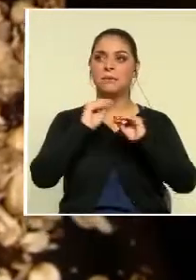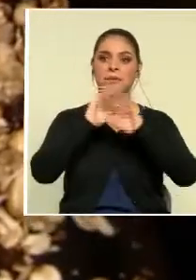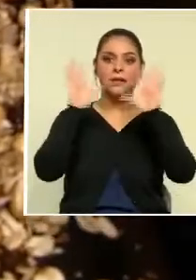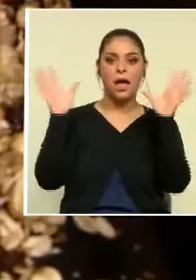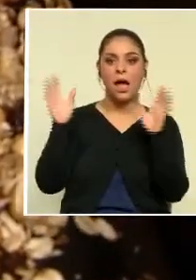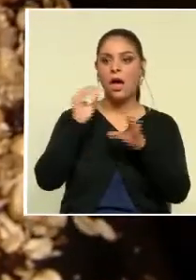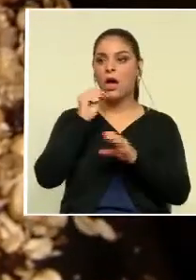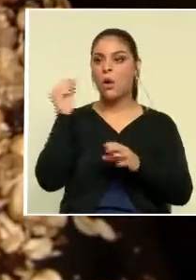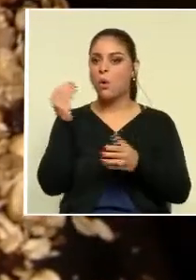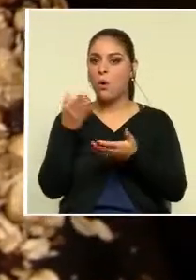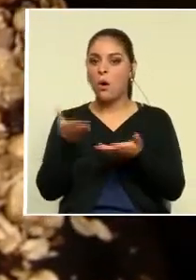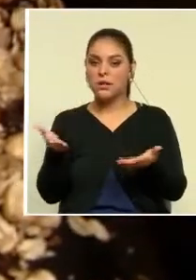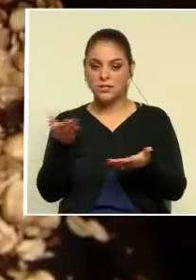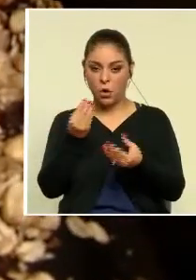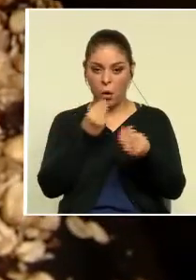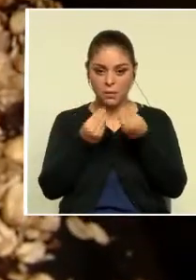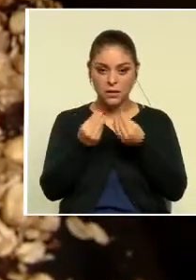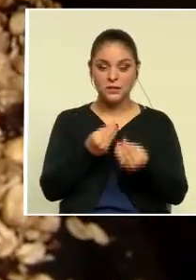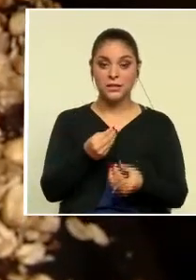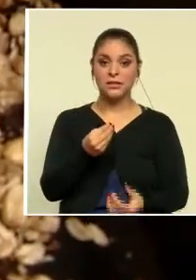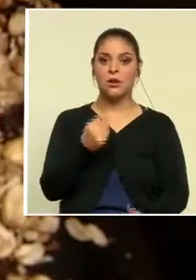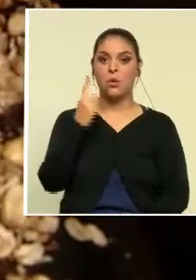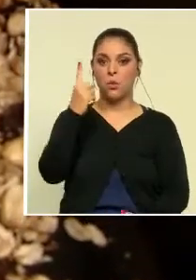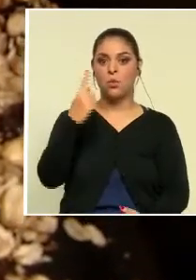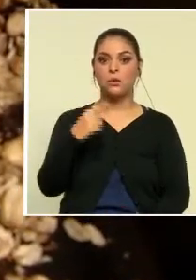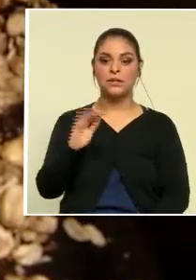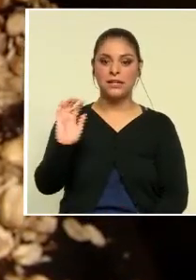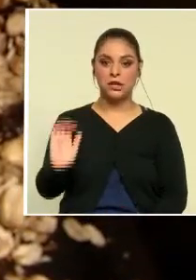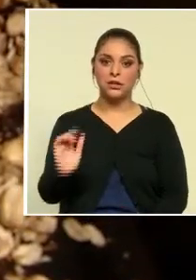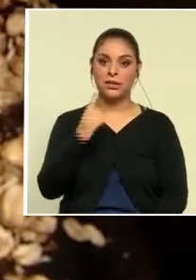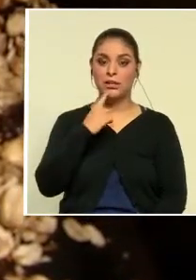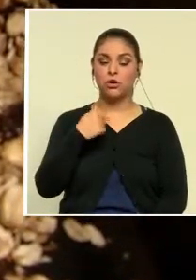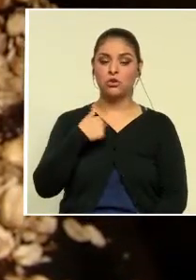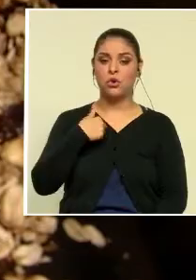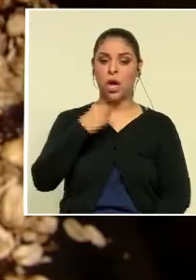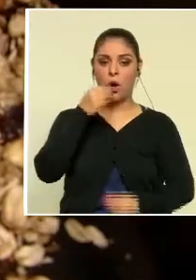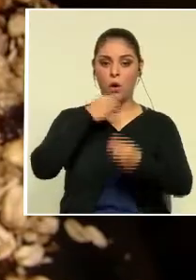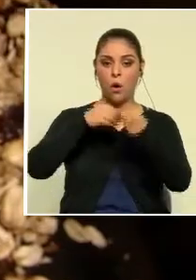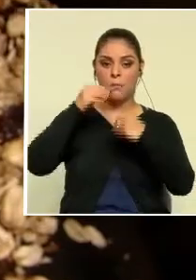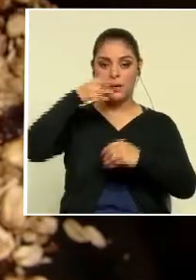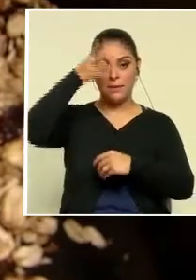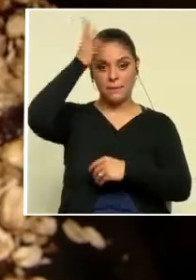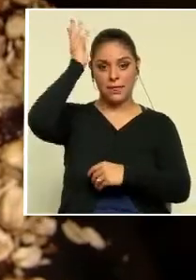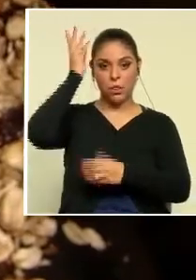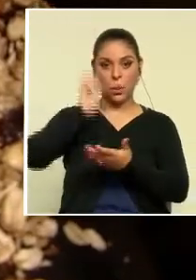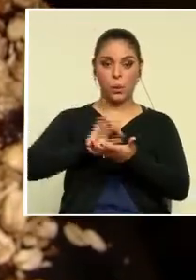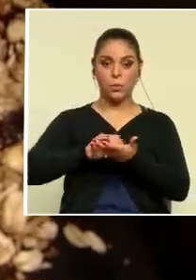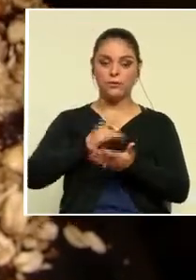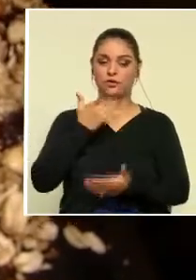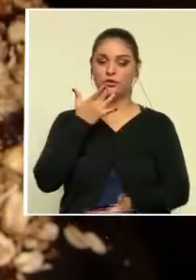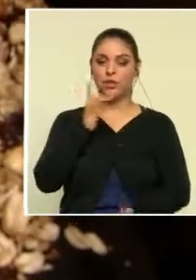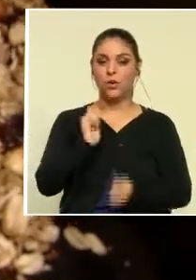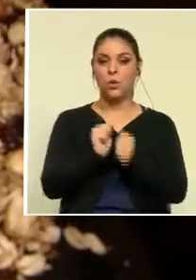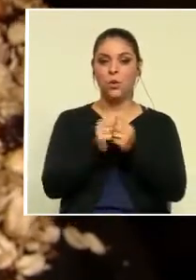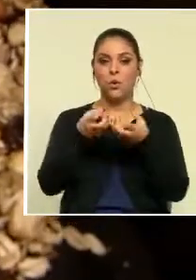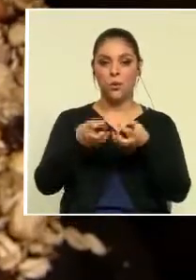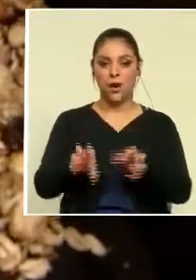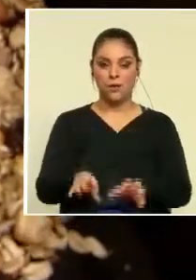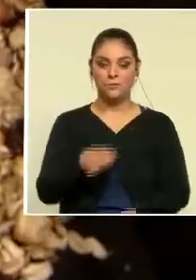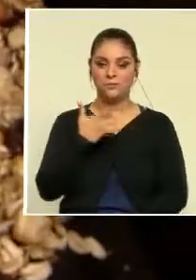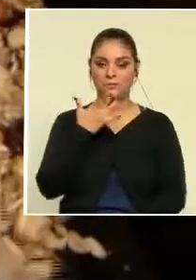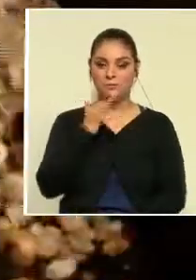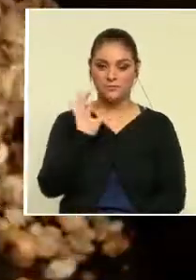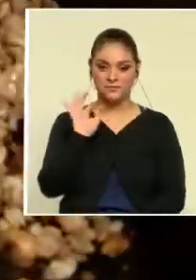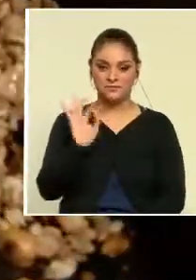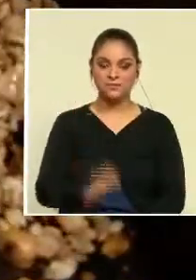alguien alguien ya nos dijo verdad que iba desayunando viento en el que dijo que el rico con un huevito uy qué